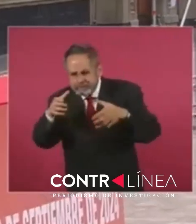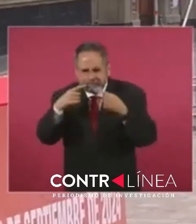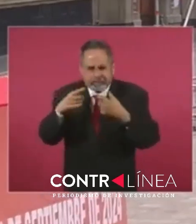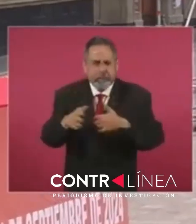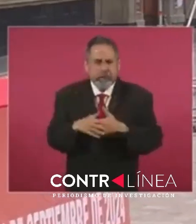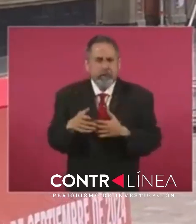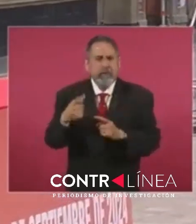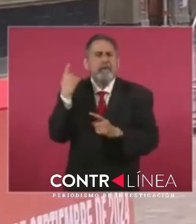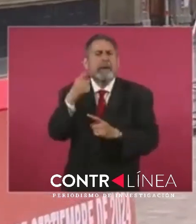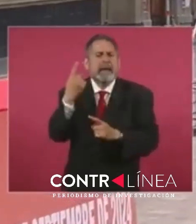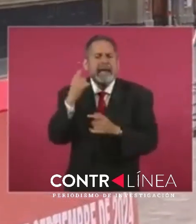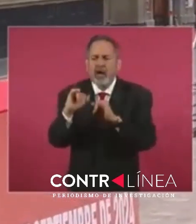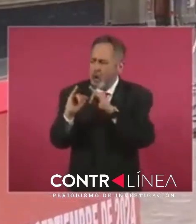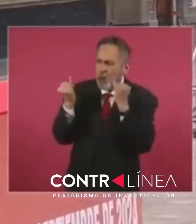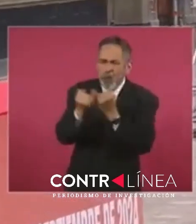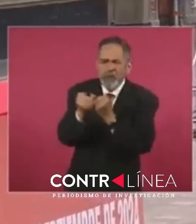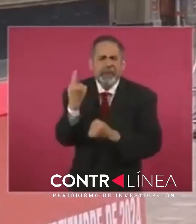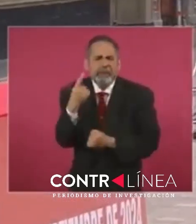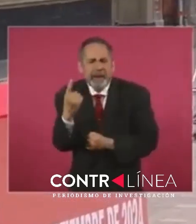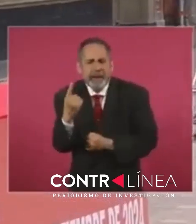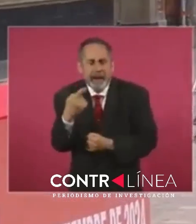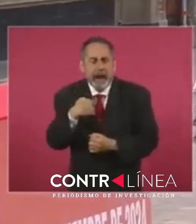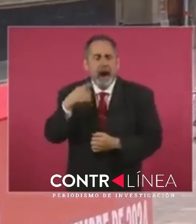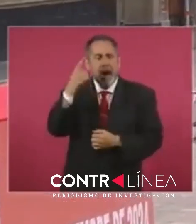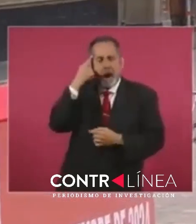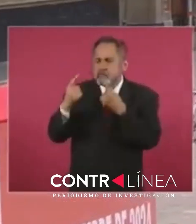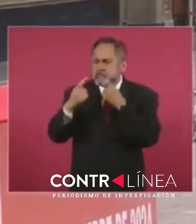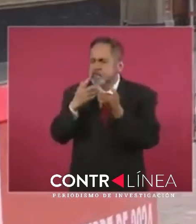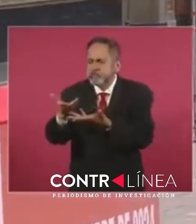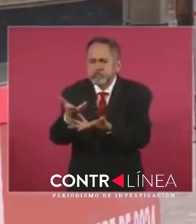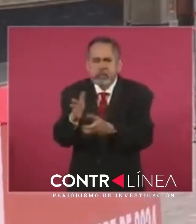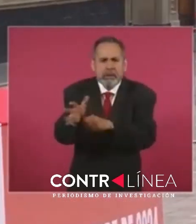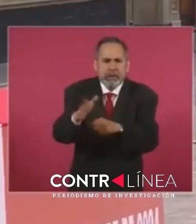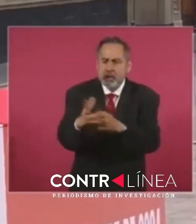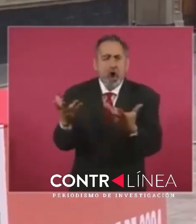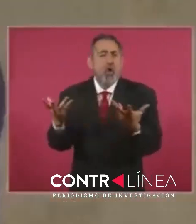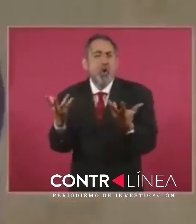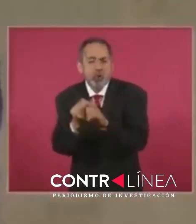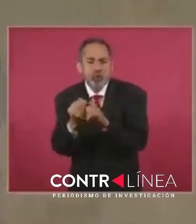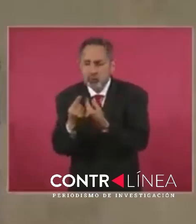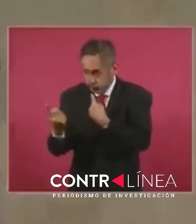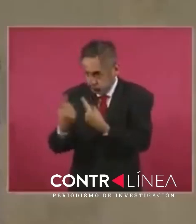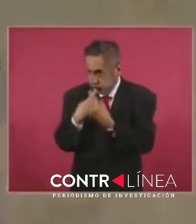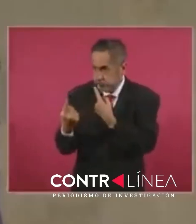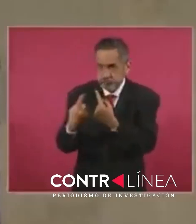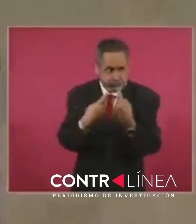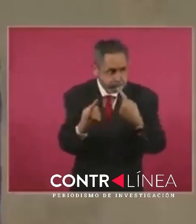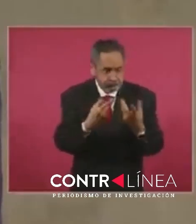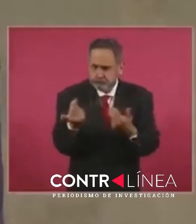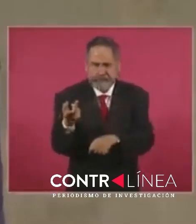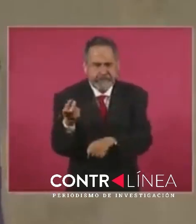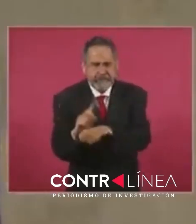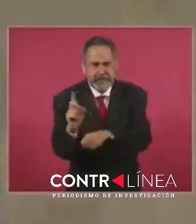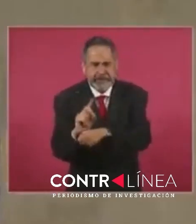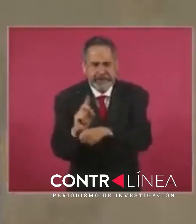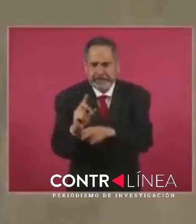con el propósito de atender de manera conjunta todos los días,